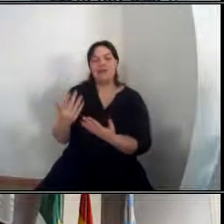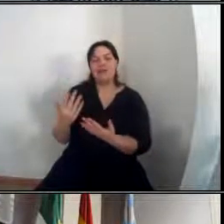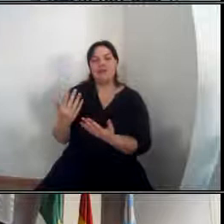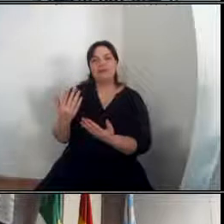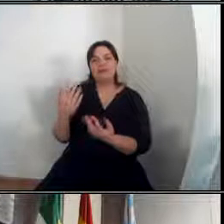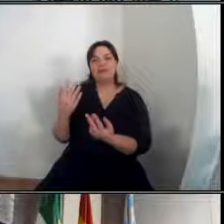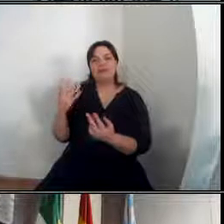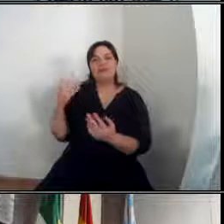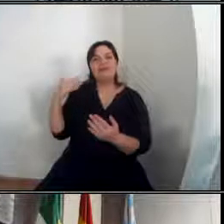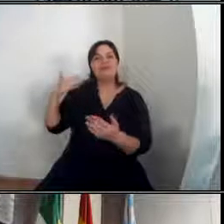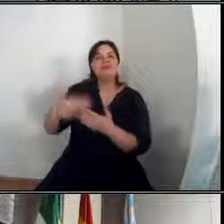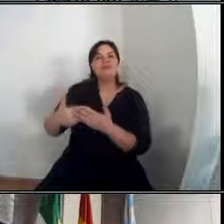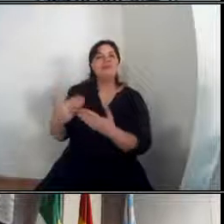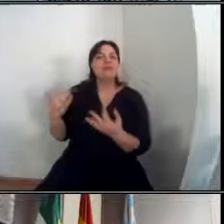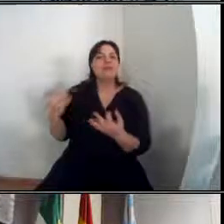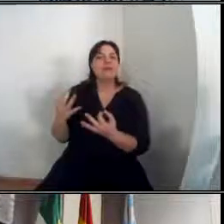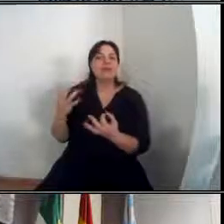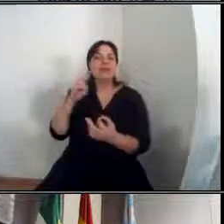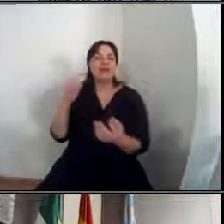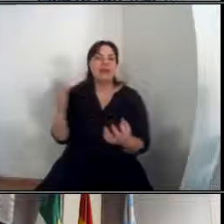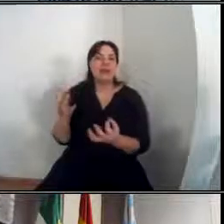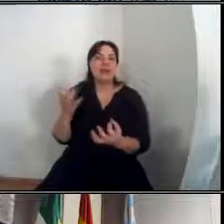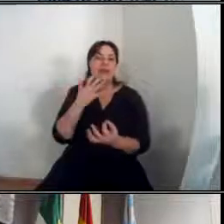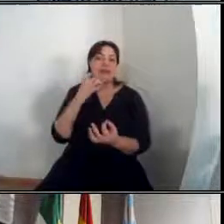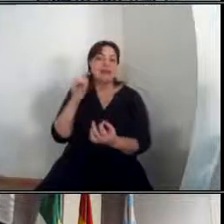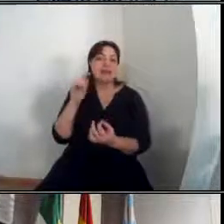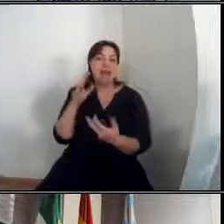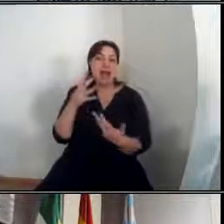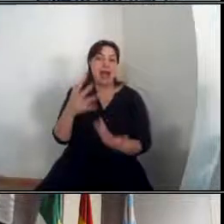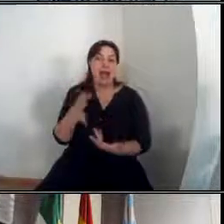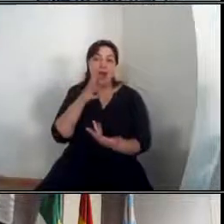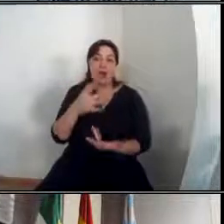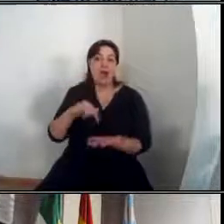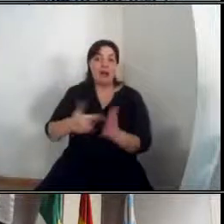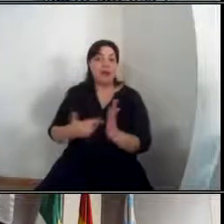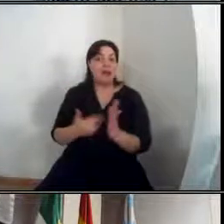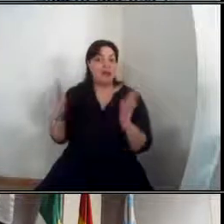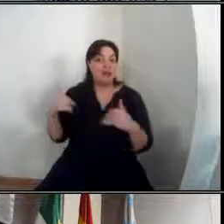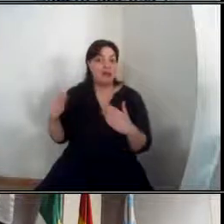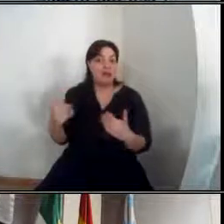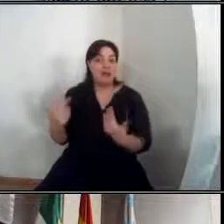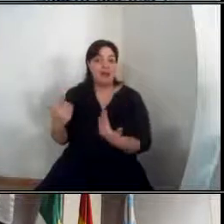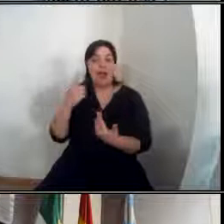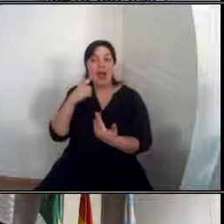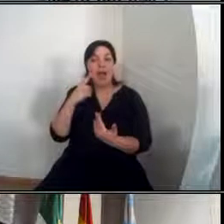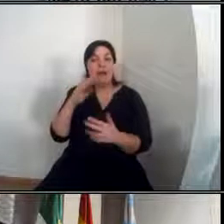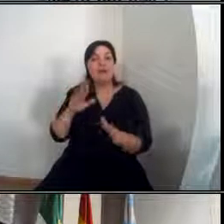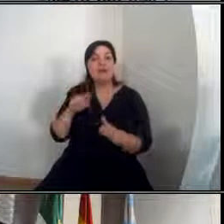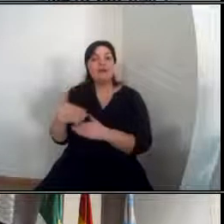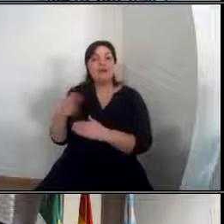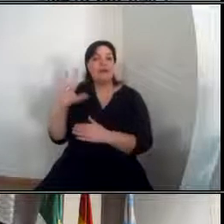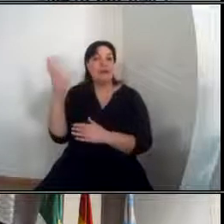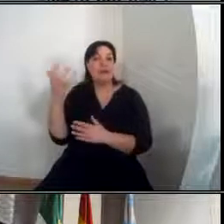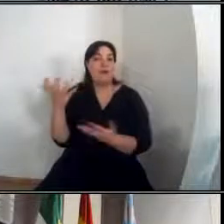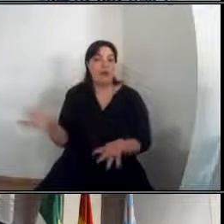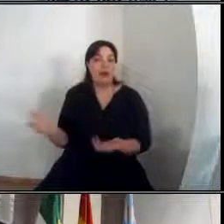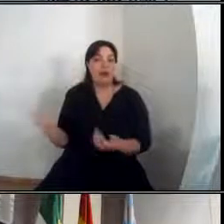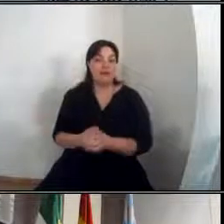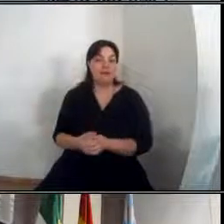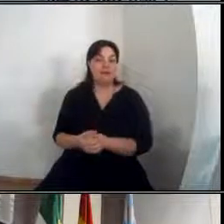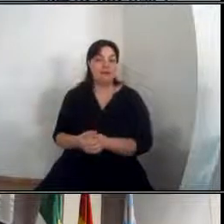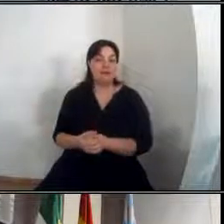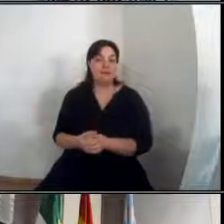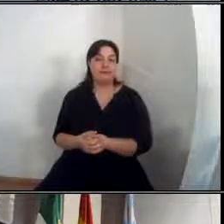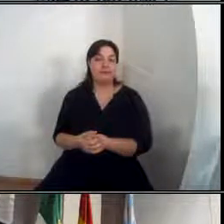donde si en este mundo no tomamos también medidas, pues a dónde nos abocan, a lo que hemos ido